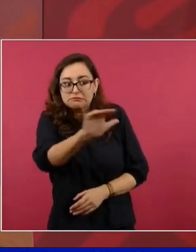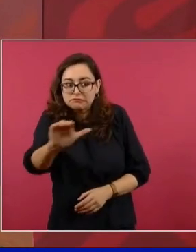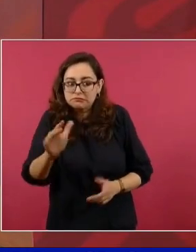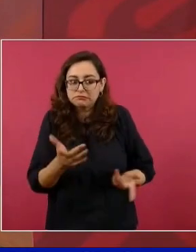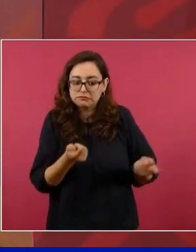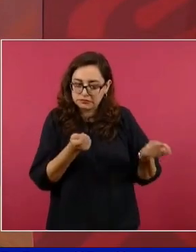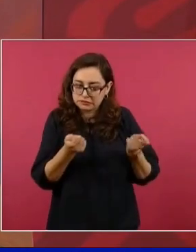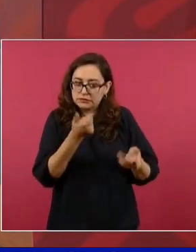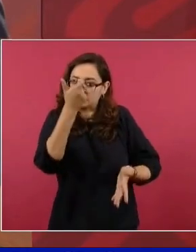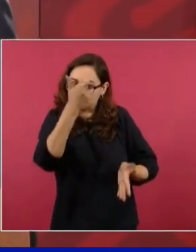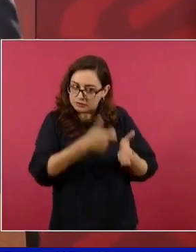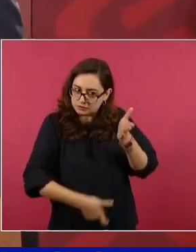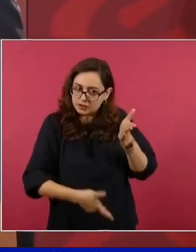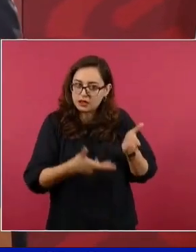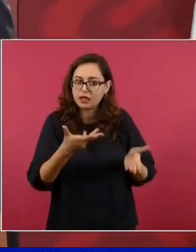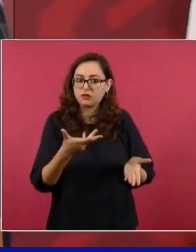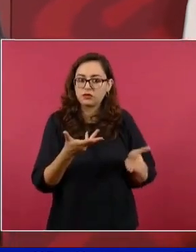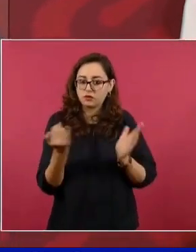nos